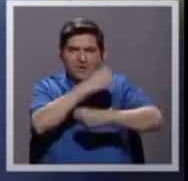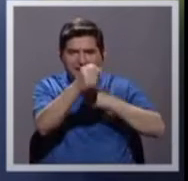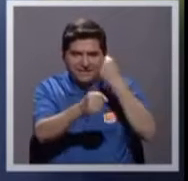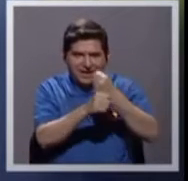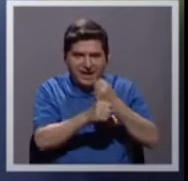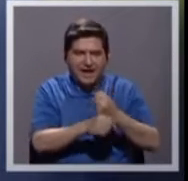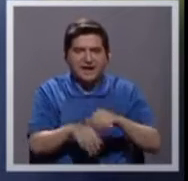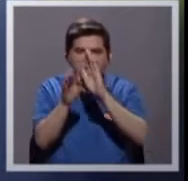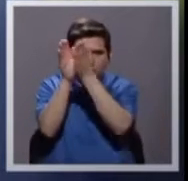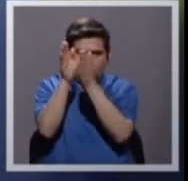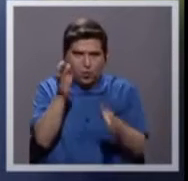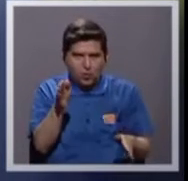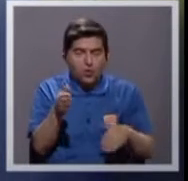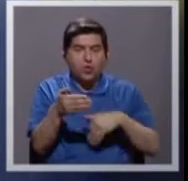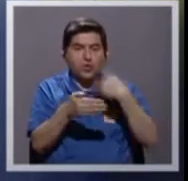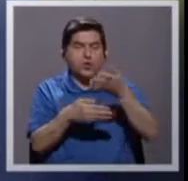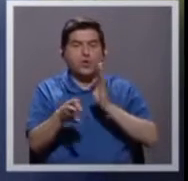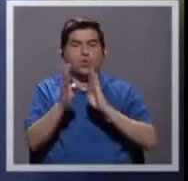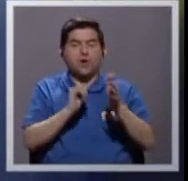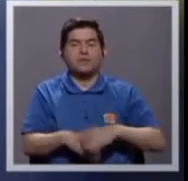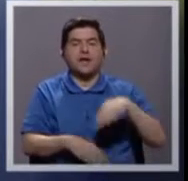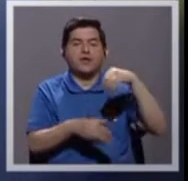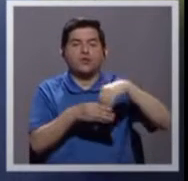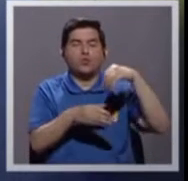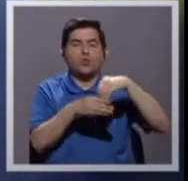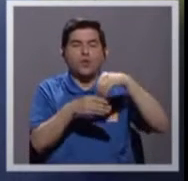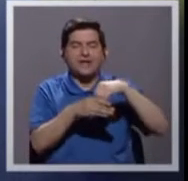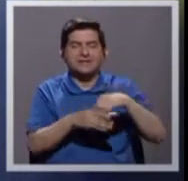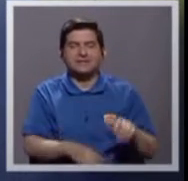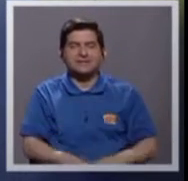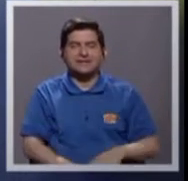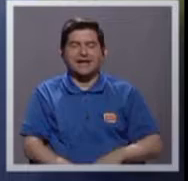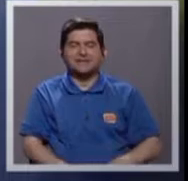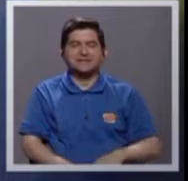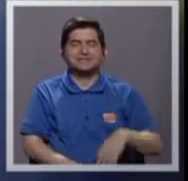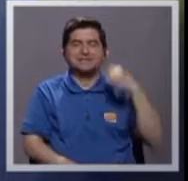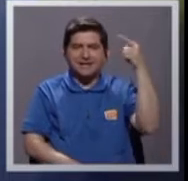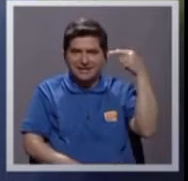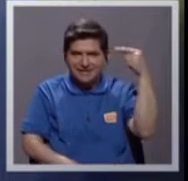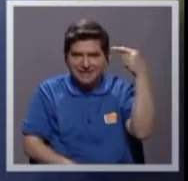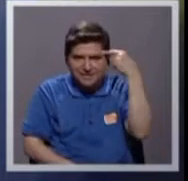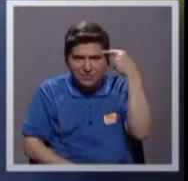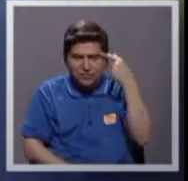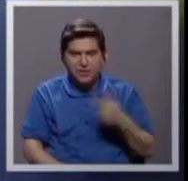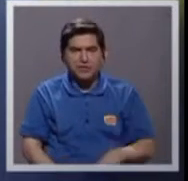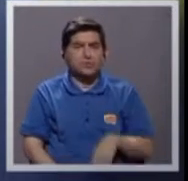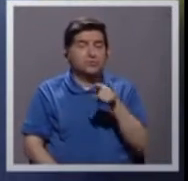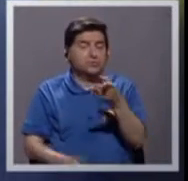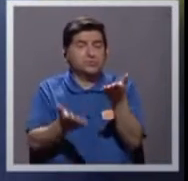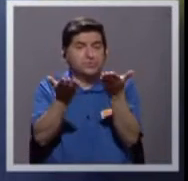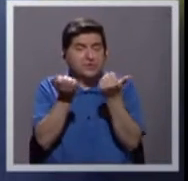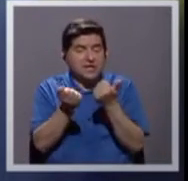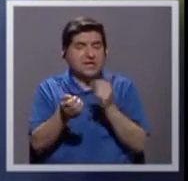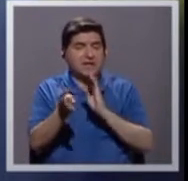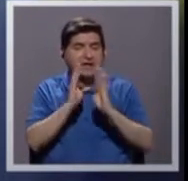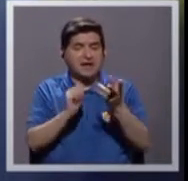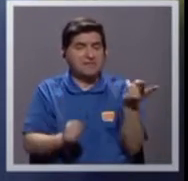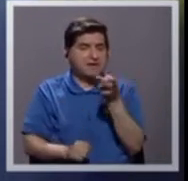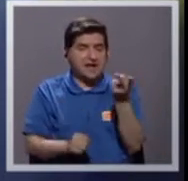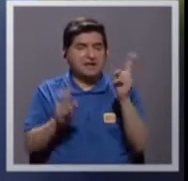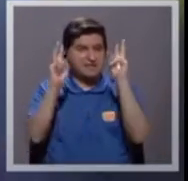luego tuvieron que referirse a las cuentas del Estado. Ambos temas, doña Marta, si quiere tocarlos en el orden que usted